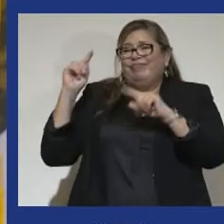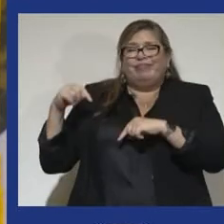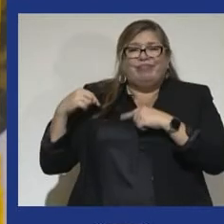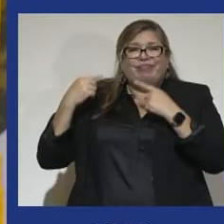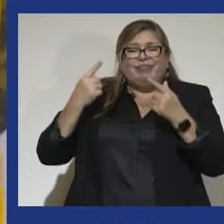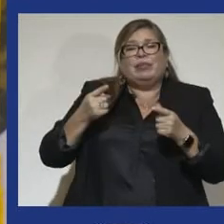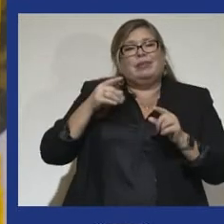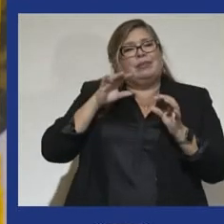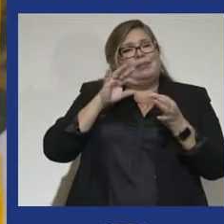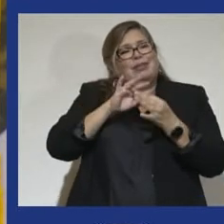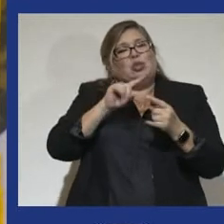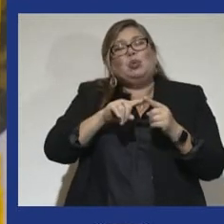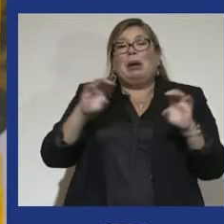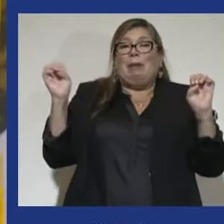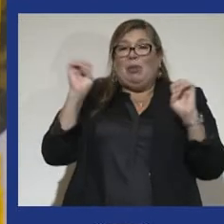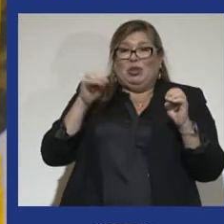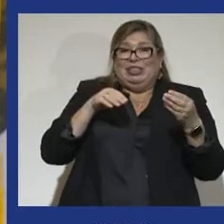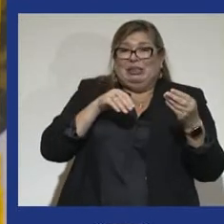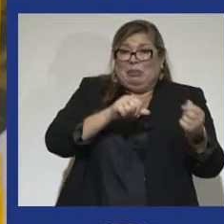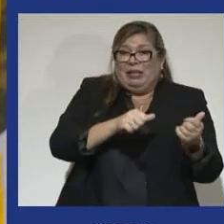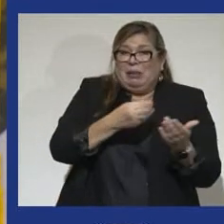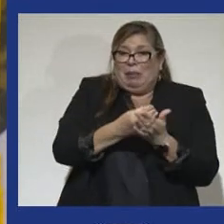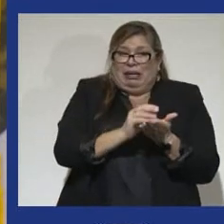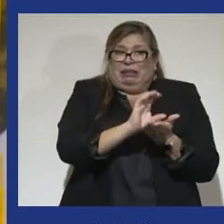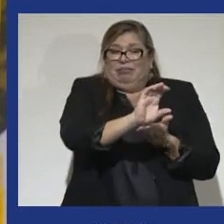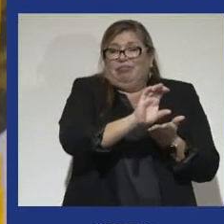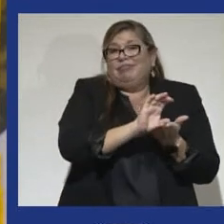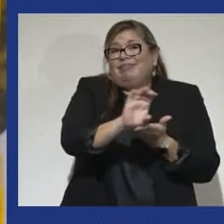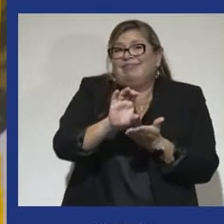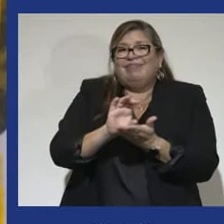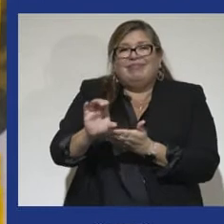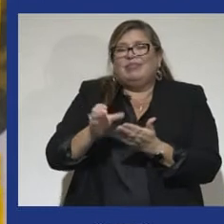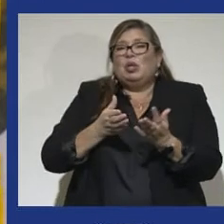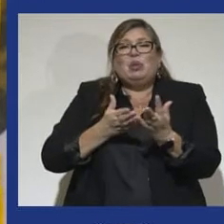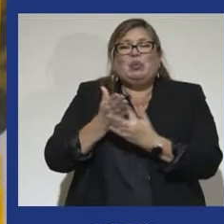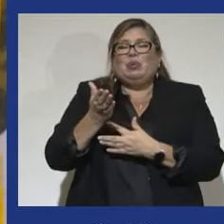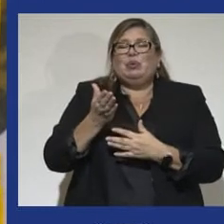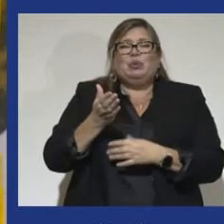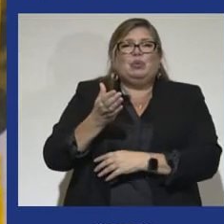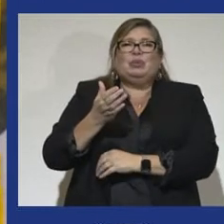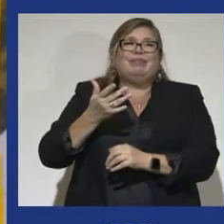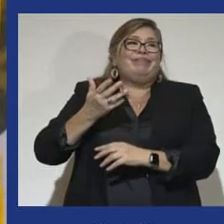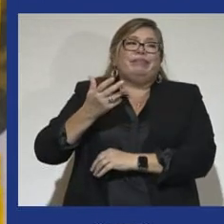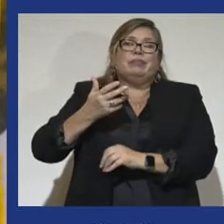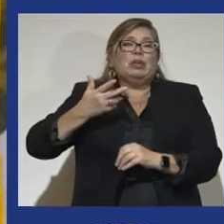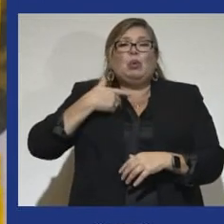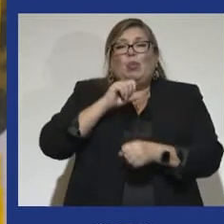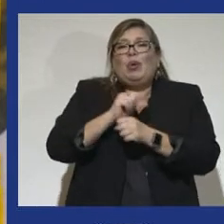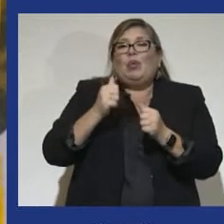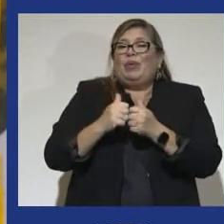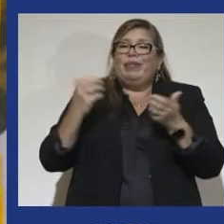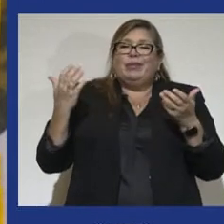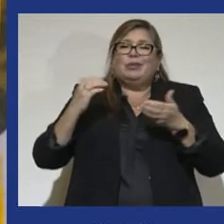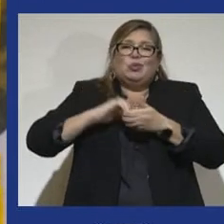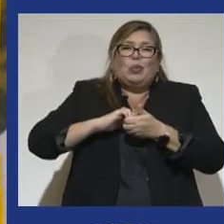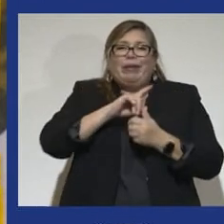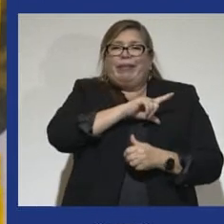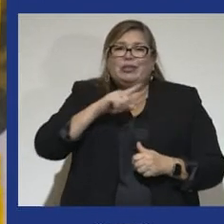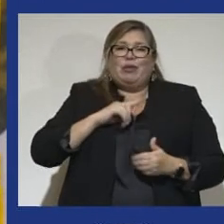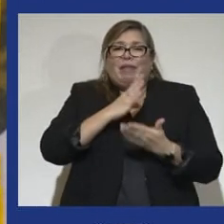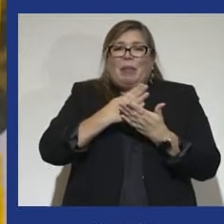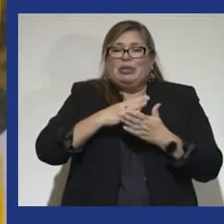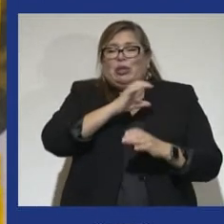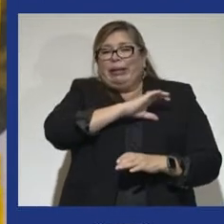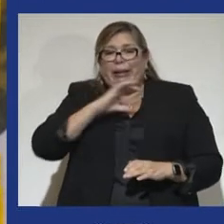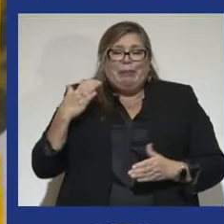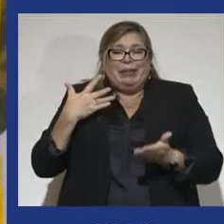hecho durante el año en los gastos de emergencia destinados trabajando con el comité